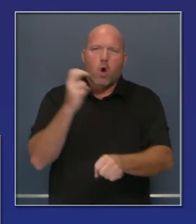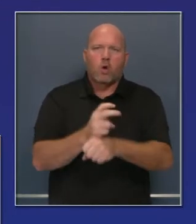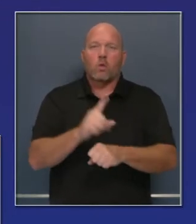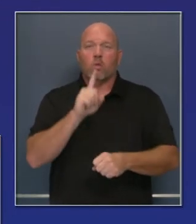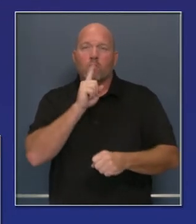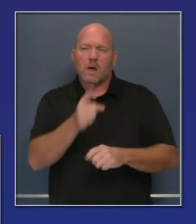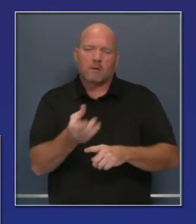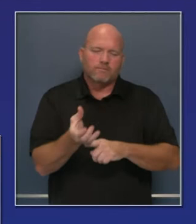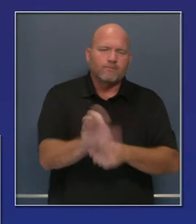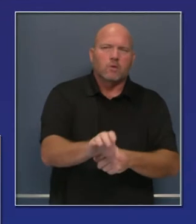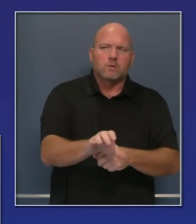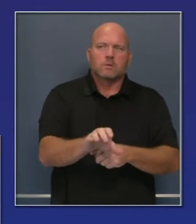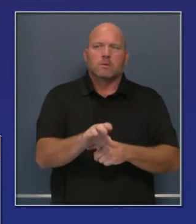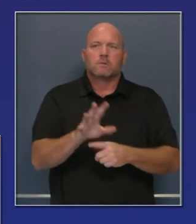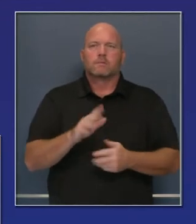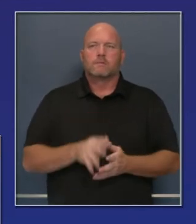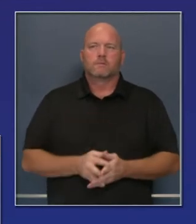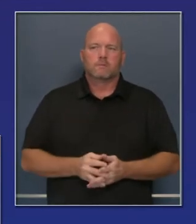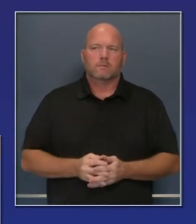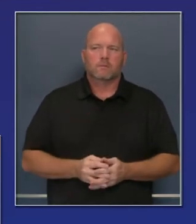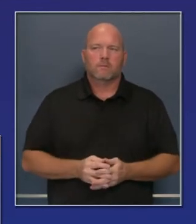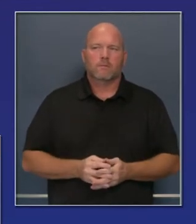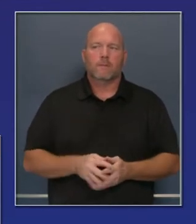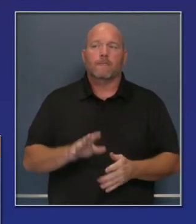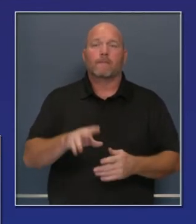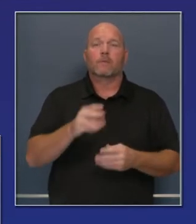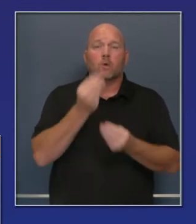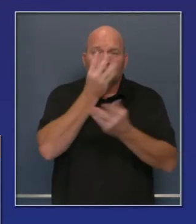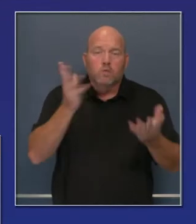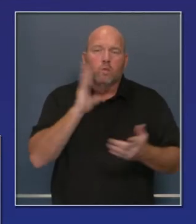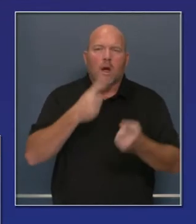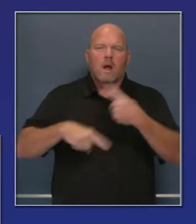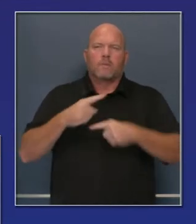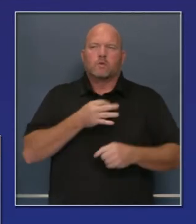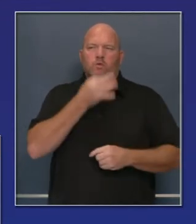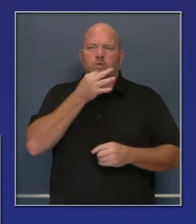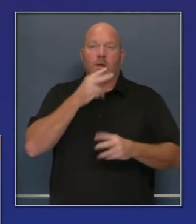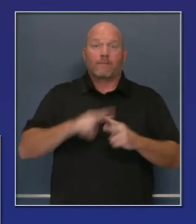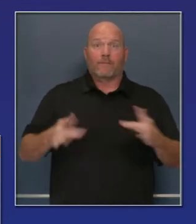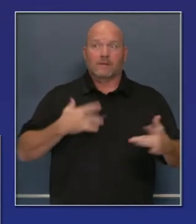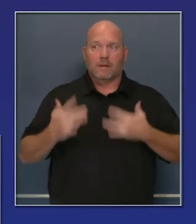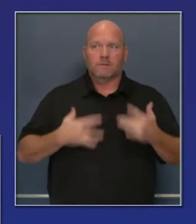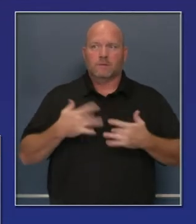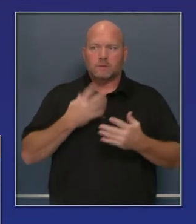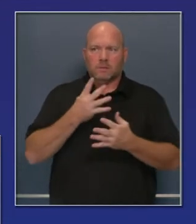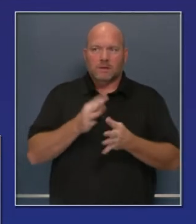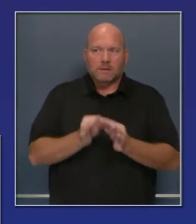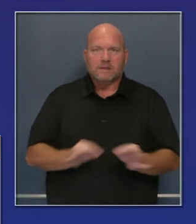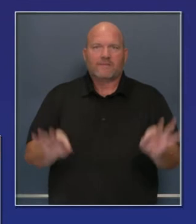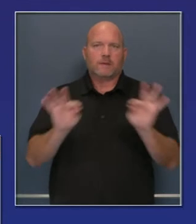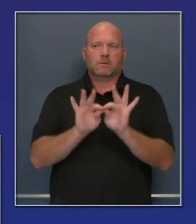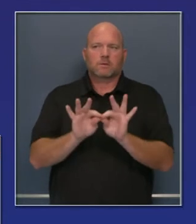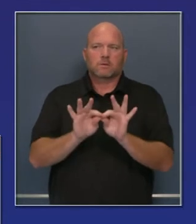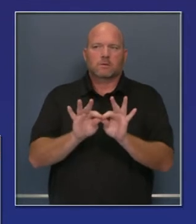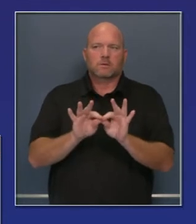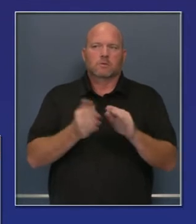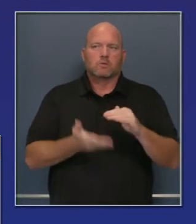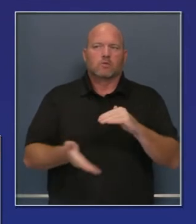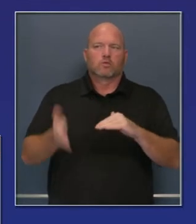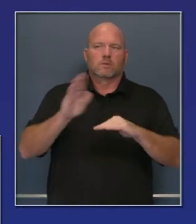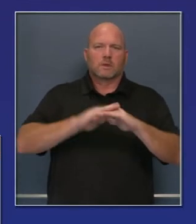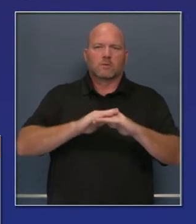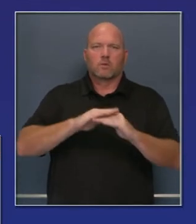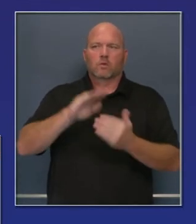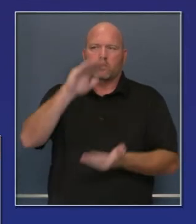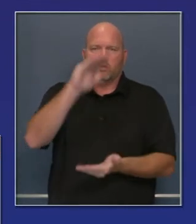siendo reforzados y en breve podremos darles noticias emocionantes, importantes sobre